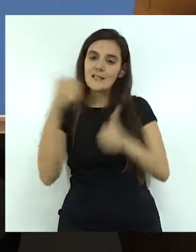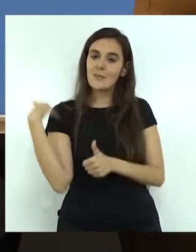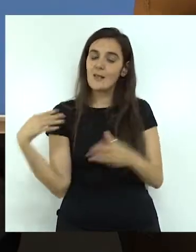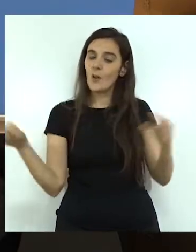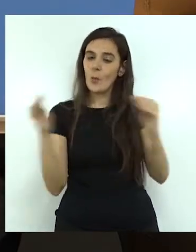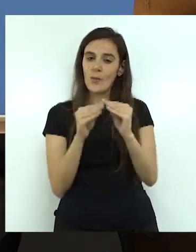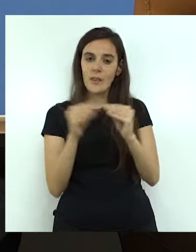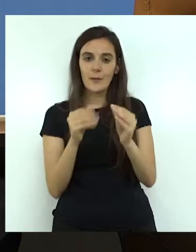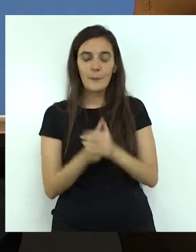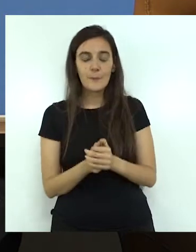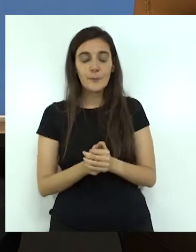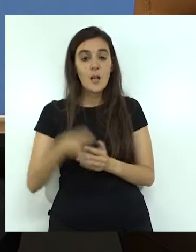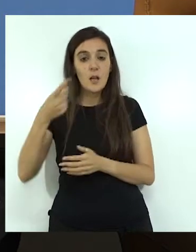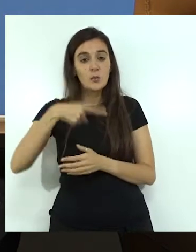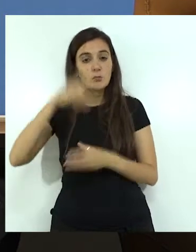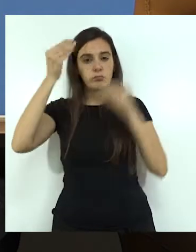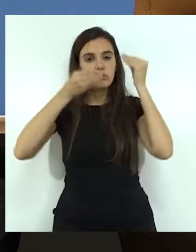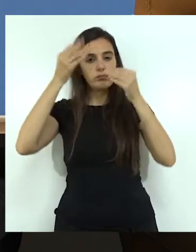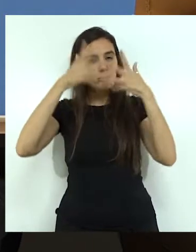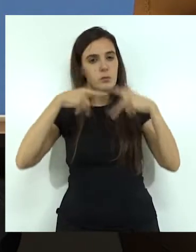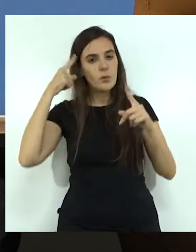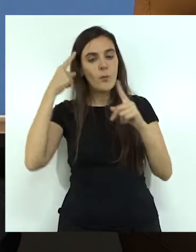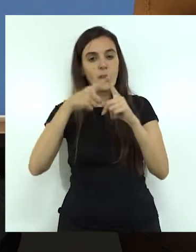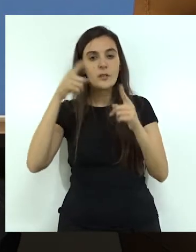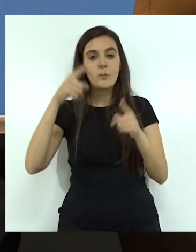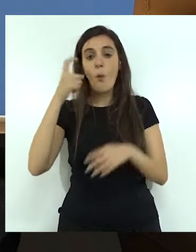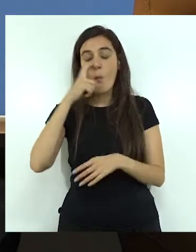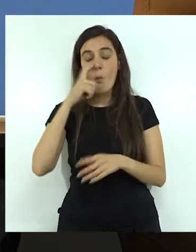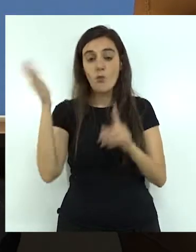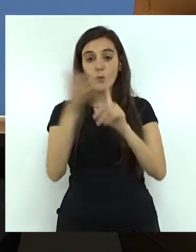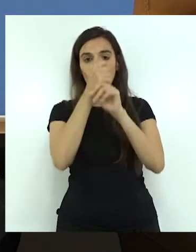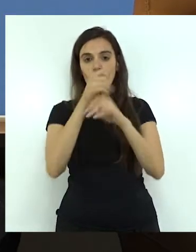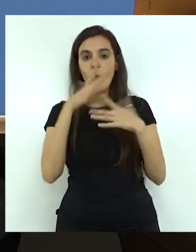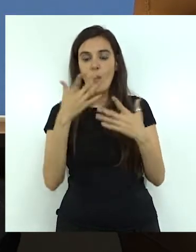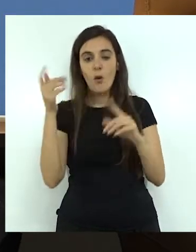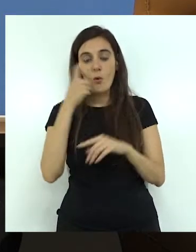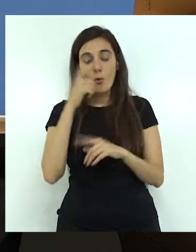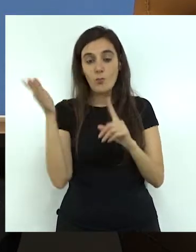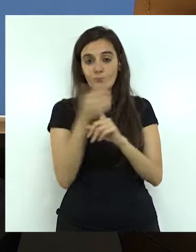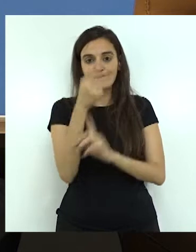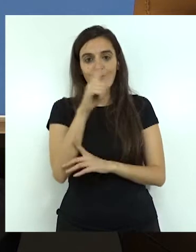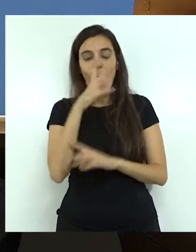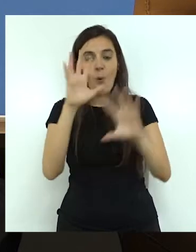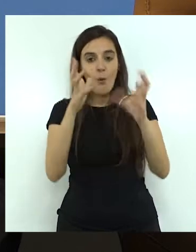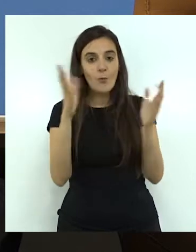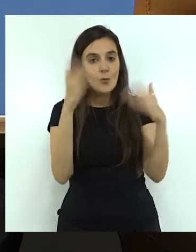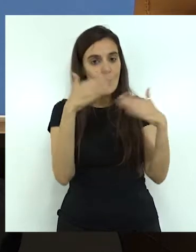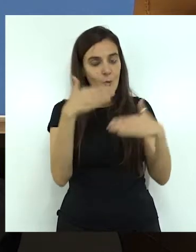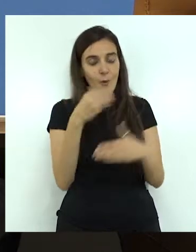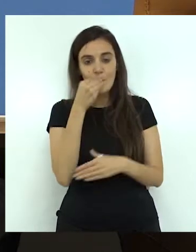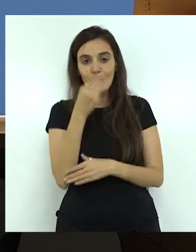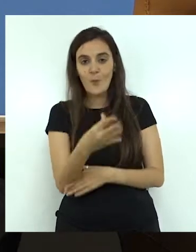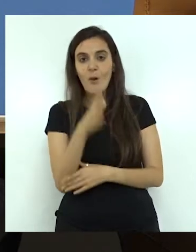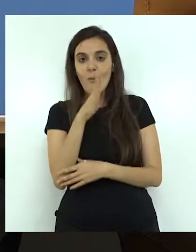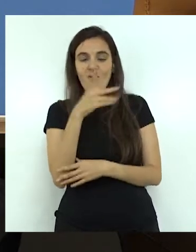calculando para intentar llegar a junio si no llegamos a junio porque el equipamiento no está ahí ya no tendría sentido